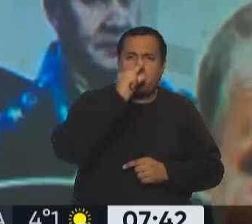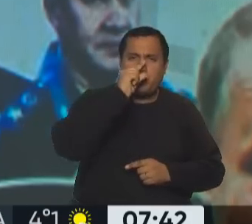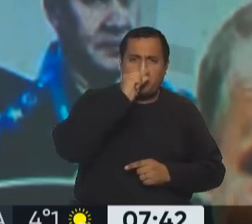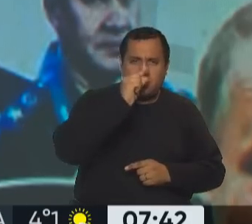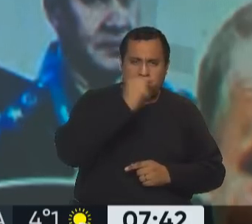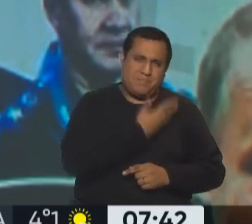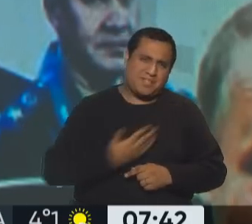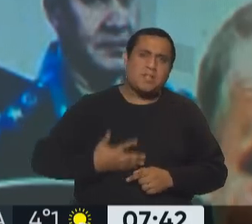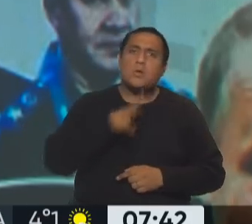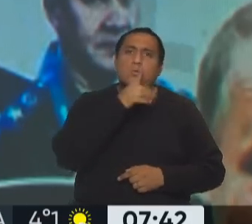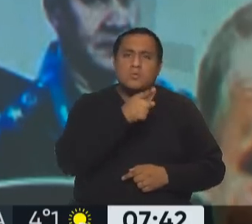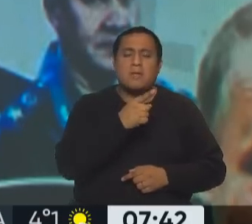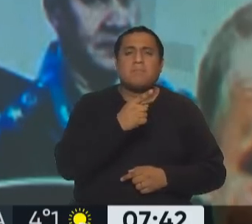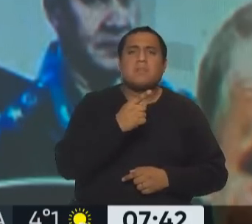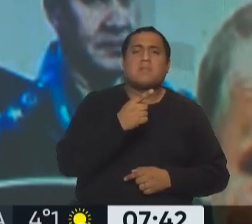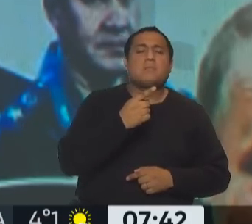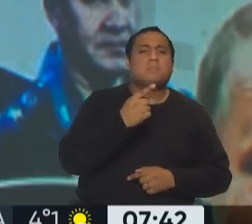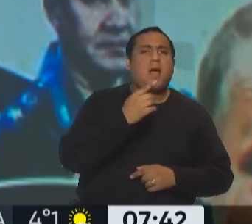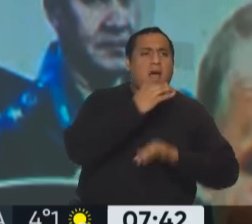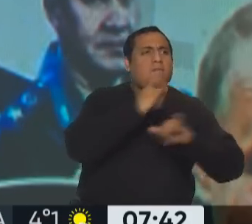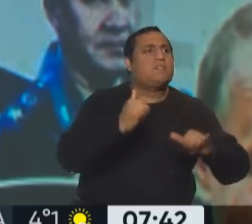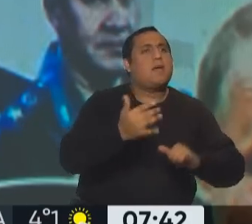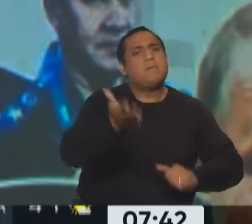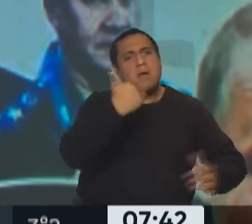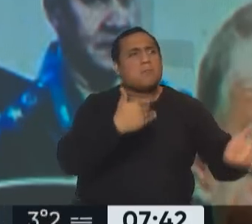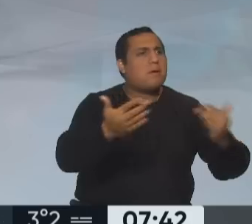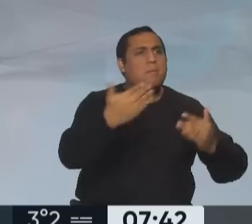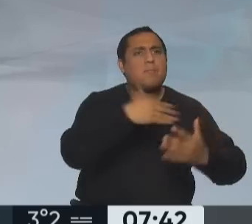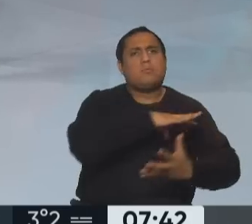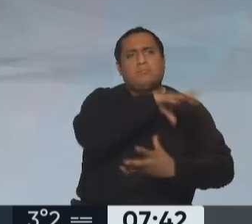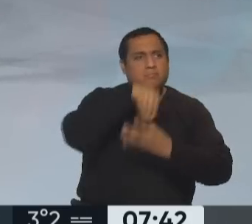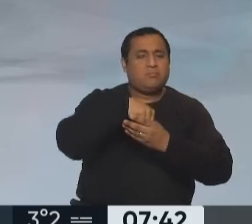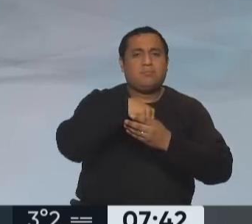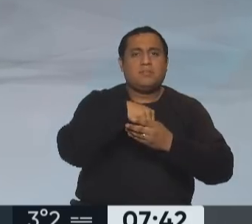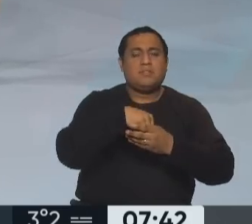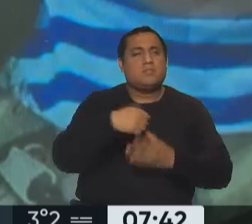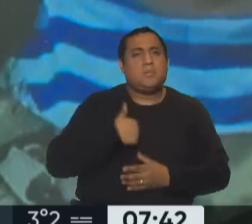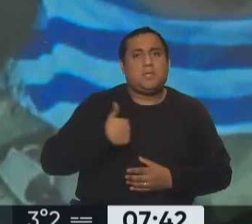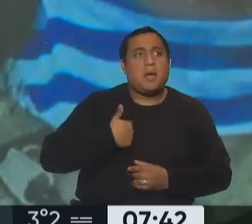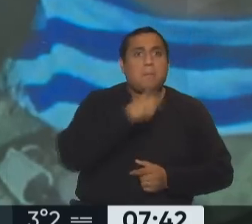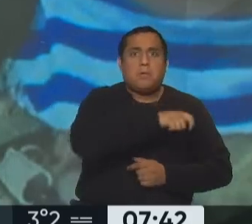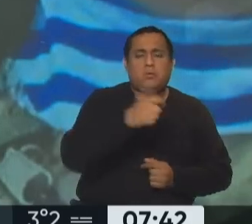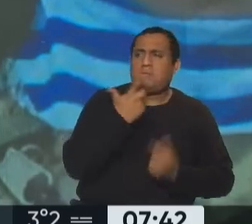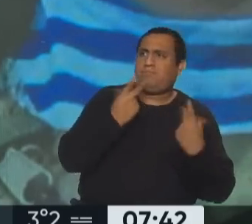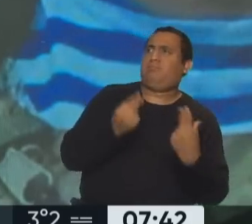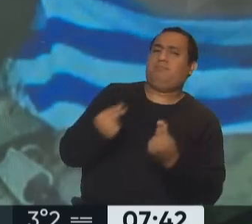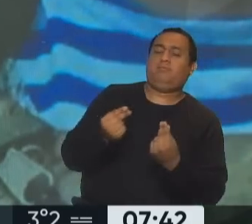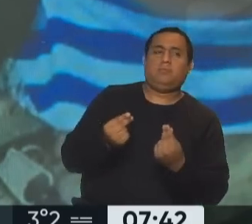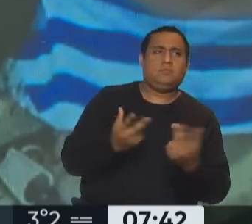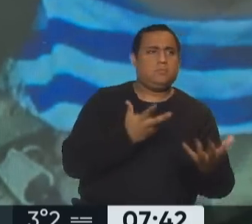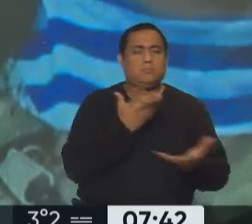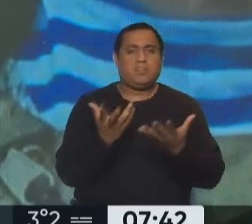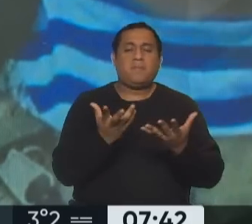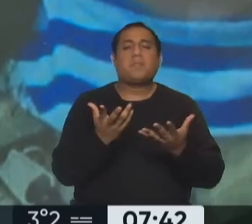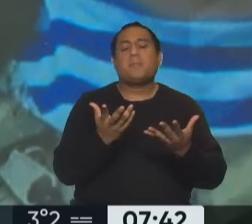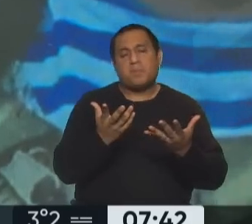generara tanto, pero tanto repudio en la población rusa y en el marco también de lo que está diciendo Zelensky? Bueno, la verdad es que hay mucha confusión